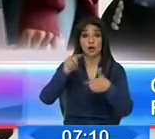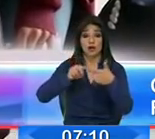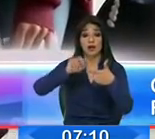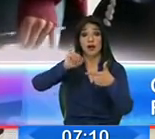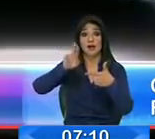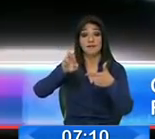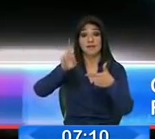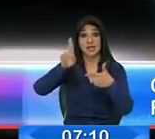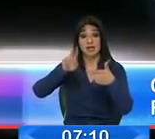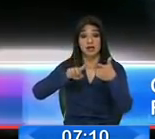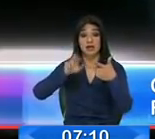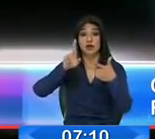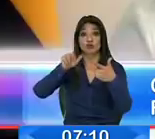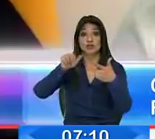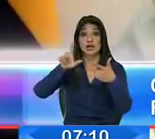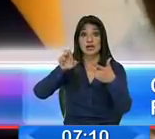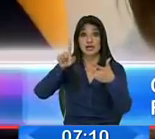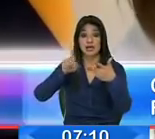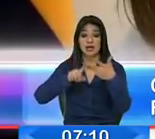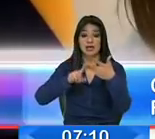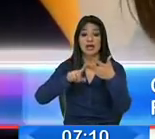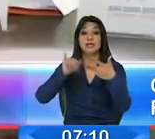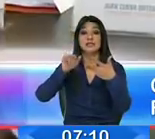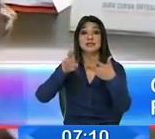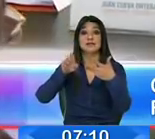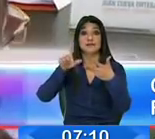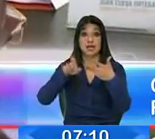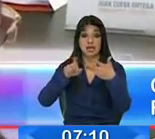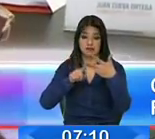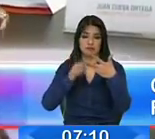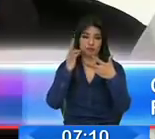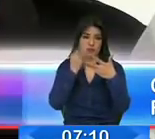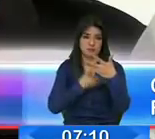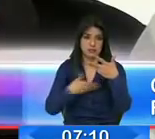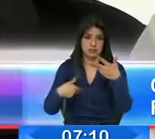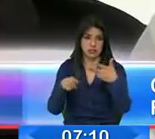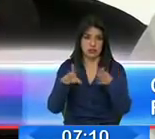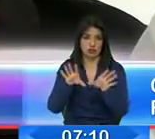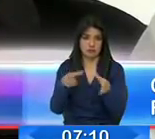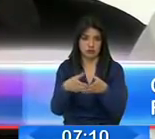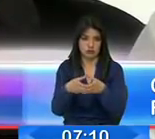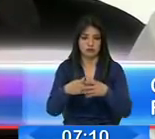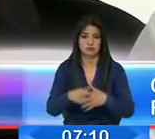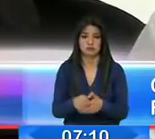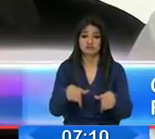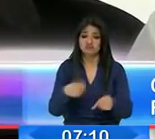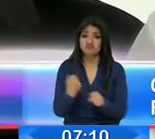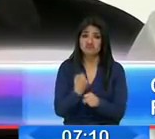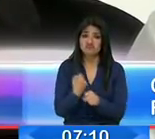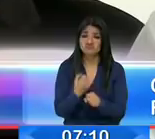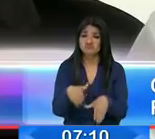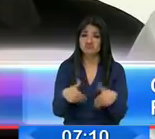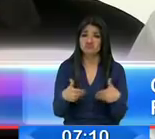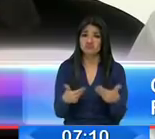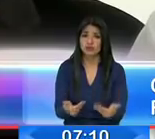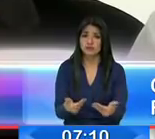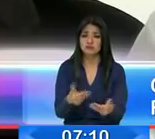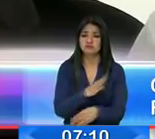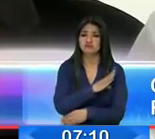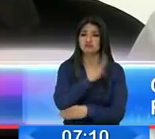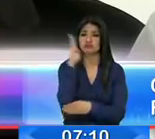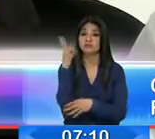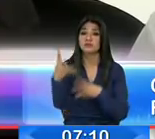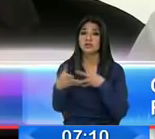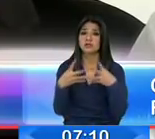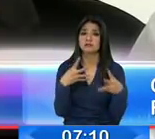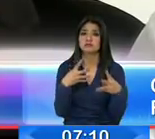Zabalaegas, Rosalía Arteaga y Sibel Martínez, quien la preside. Este trabajo, tengan la seguridad que va a ser objetivo y